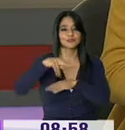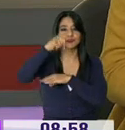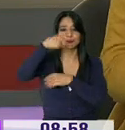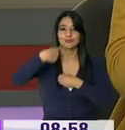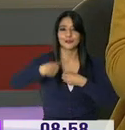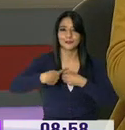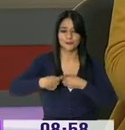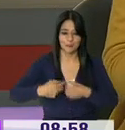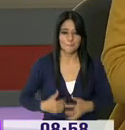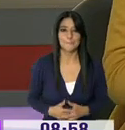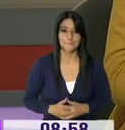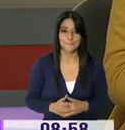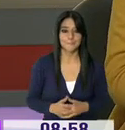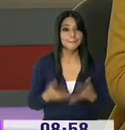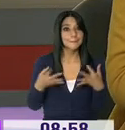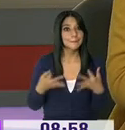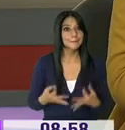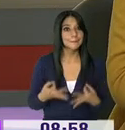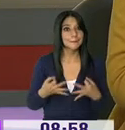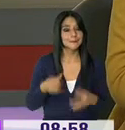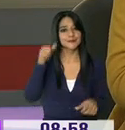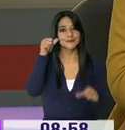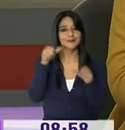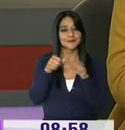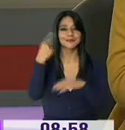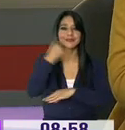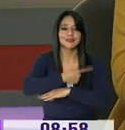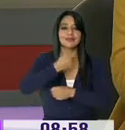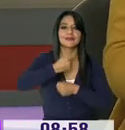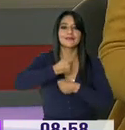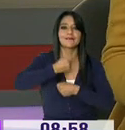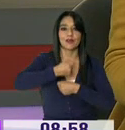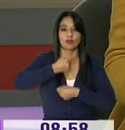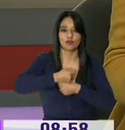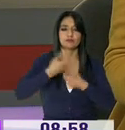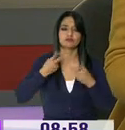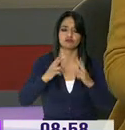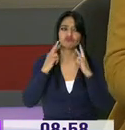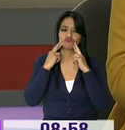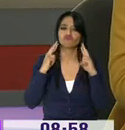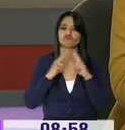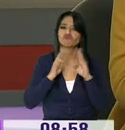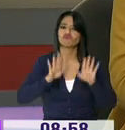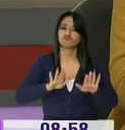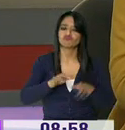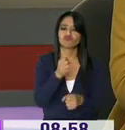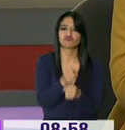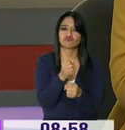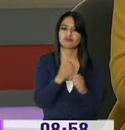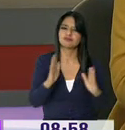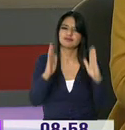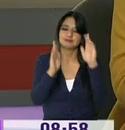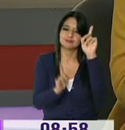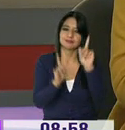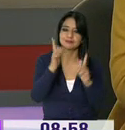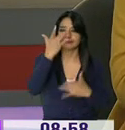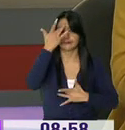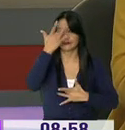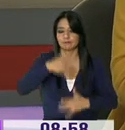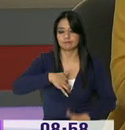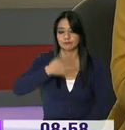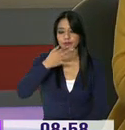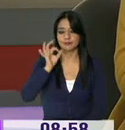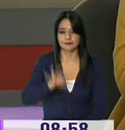Quito. Esto a propósito de la conmemoración del Día del Trabajo y como reconocimiento a la labor de atención a pacientes con